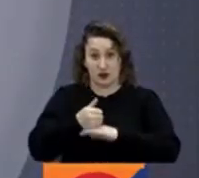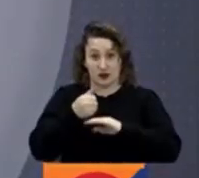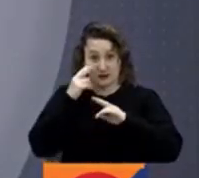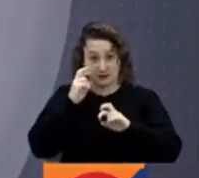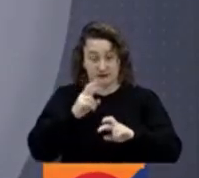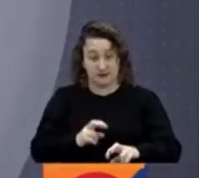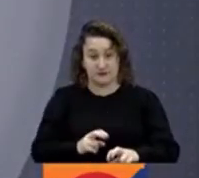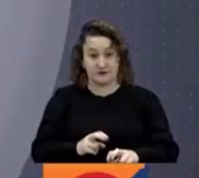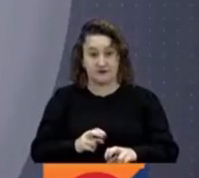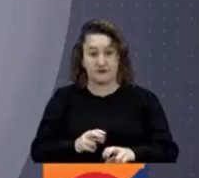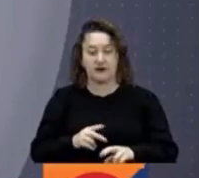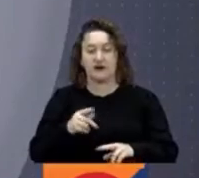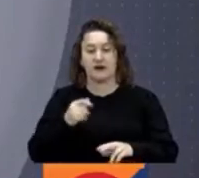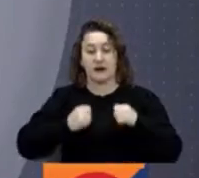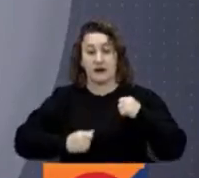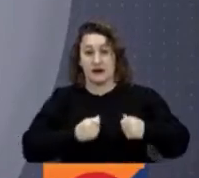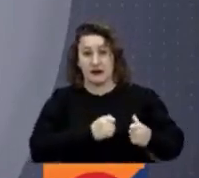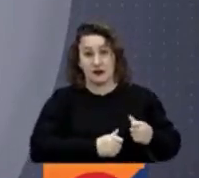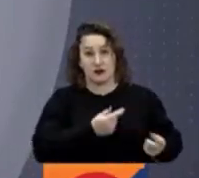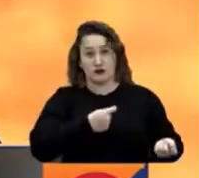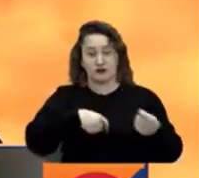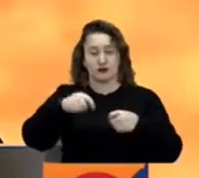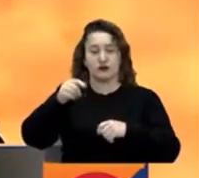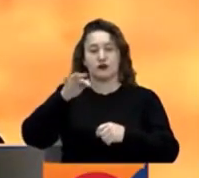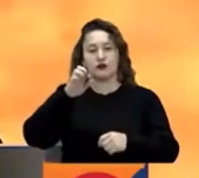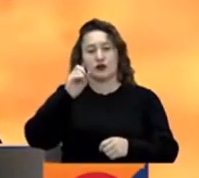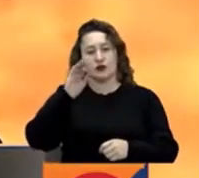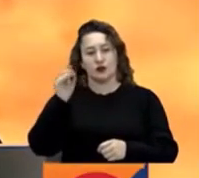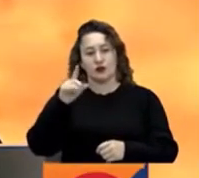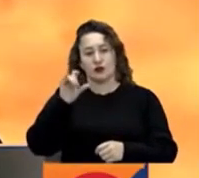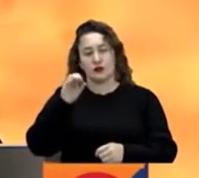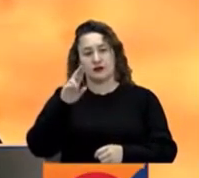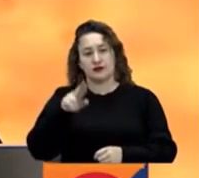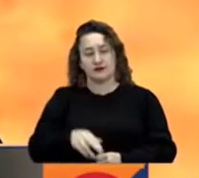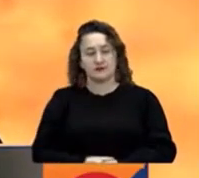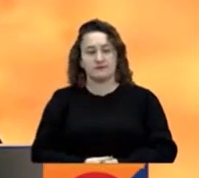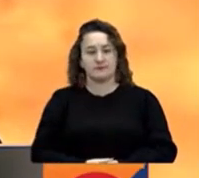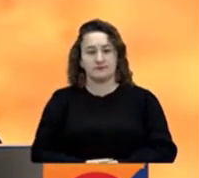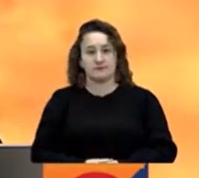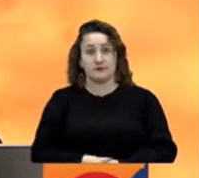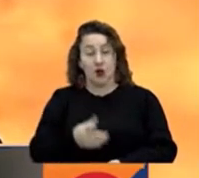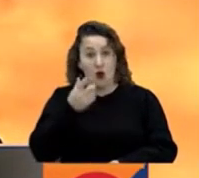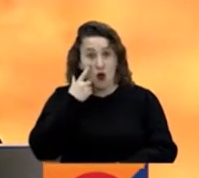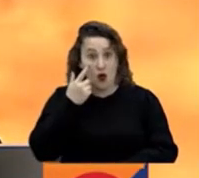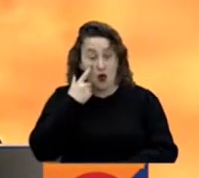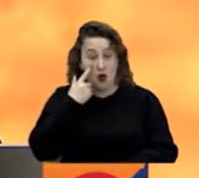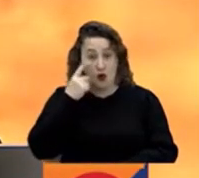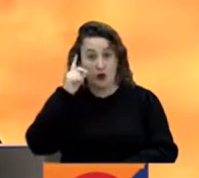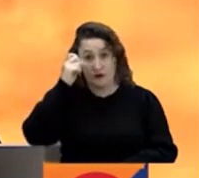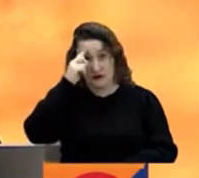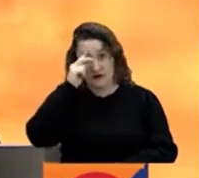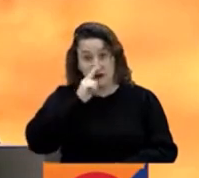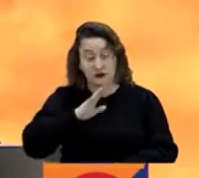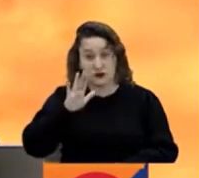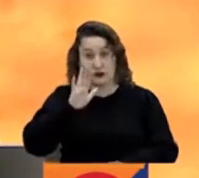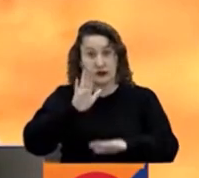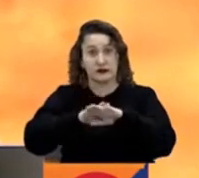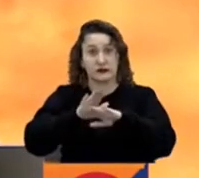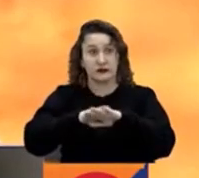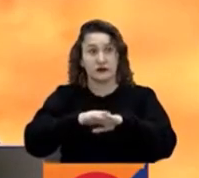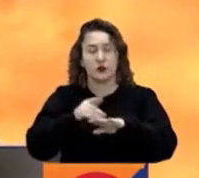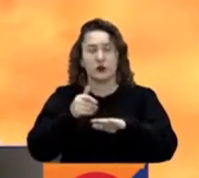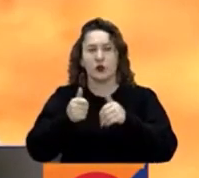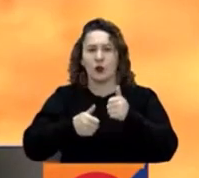hecho. Los heridos fueron trasladados a Puerto López. Mucha atención porque el gobierno nacional anunció las medidas que se deben aplicar